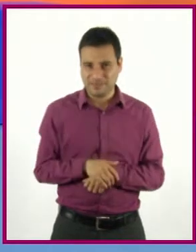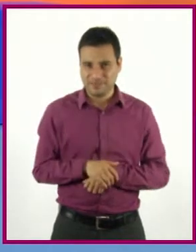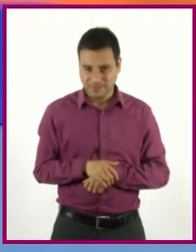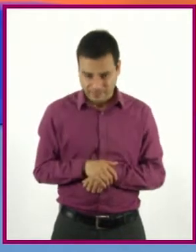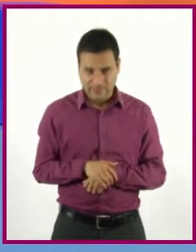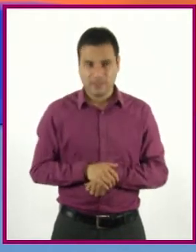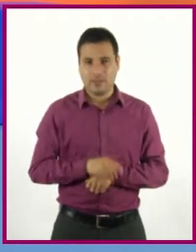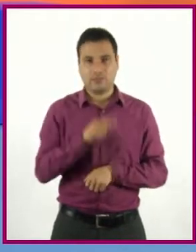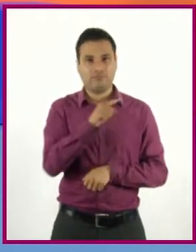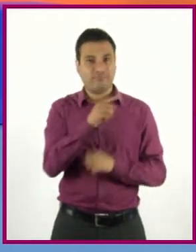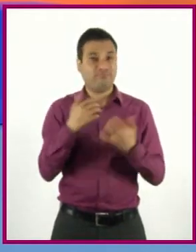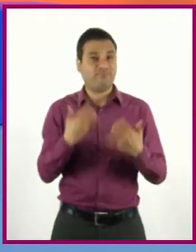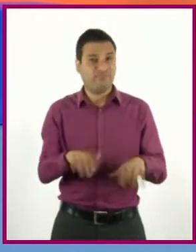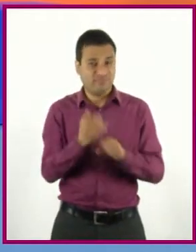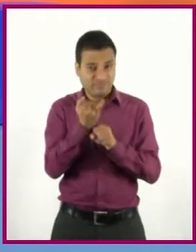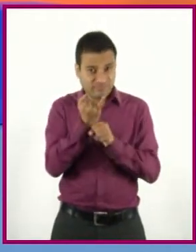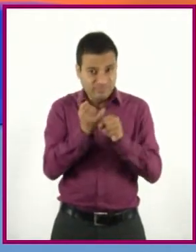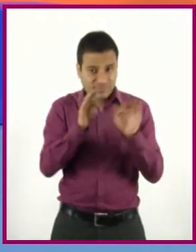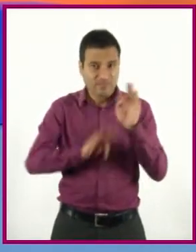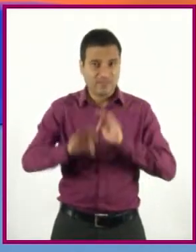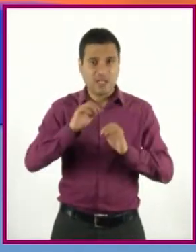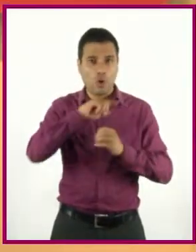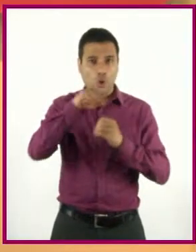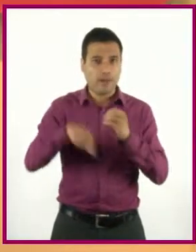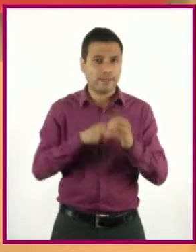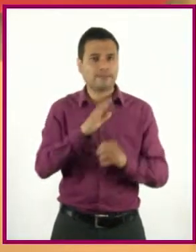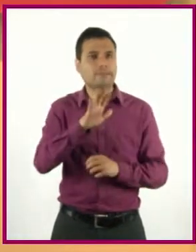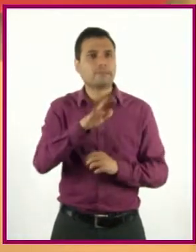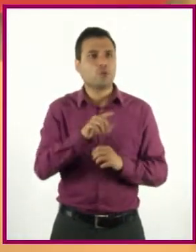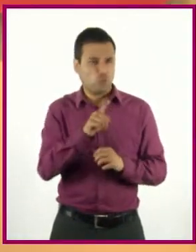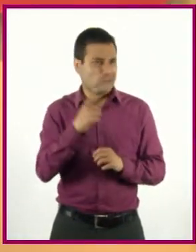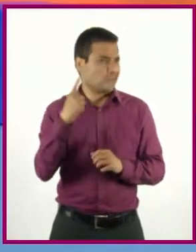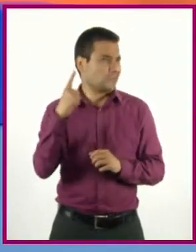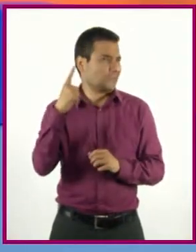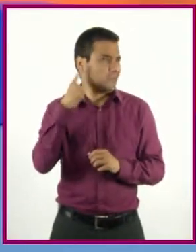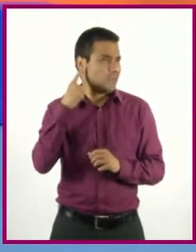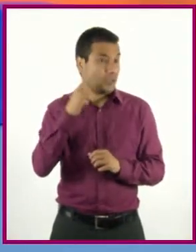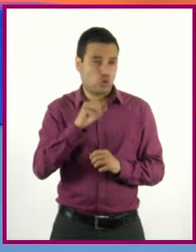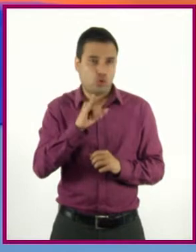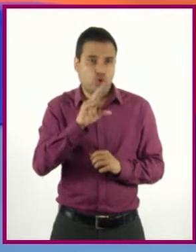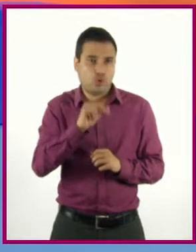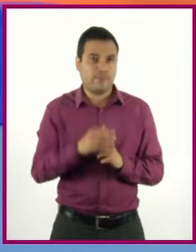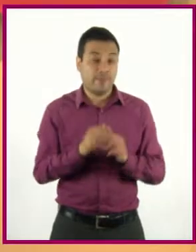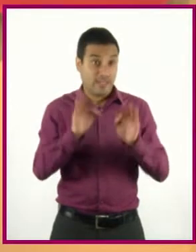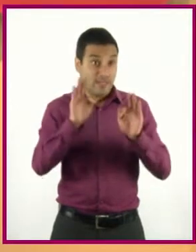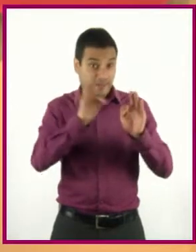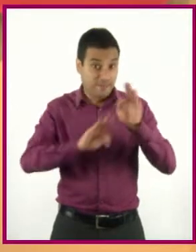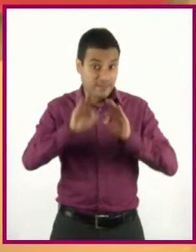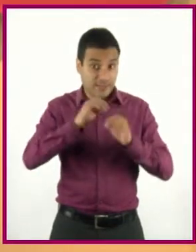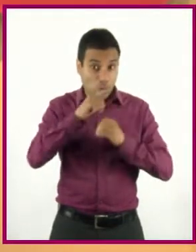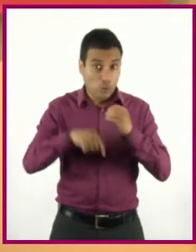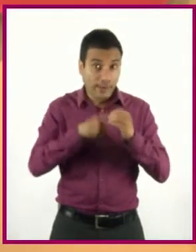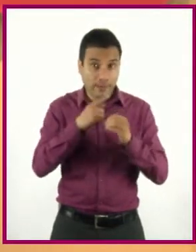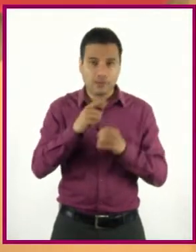la física nuclear. Leslie, ¿has escuchado hablar sobre la física nuclear?